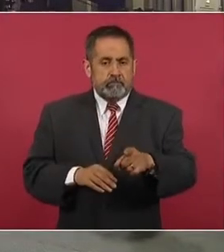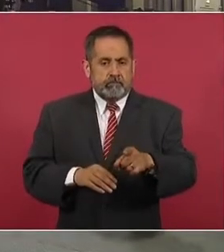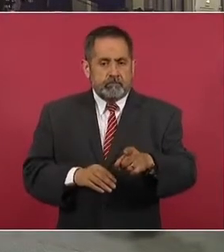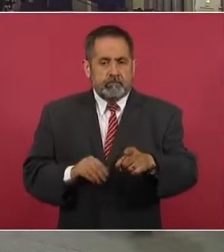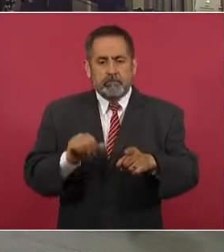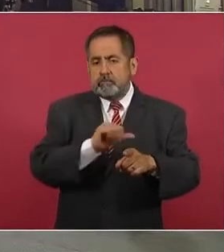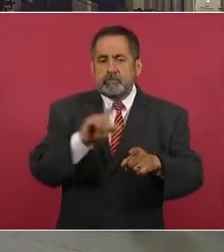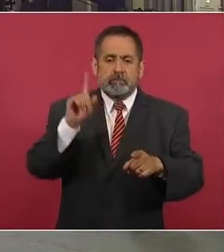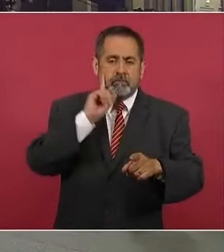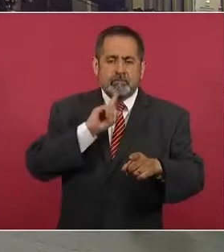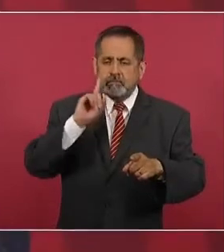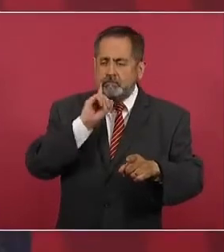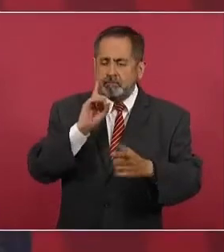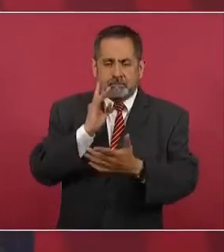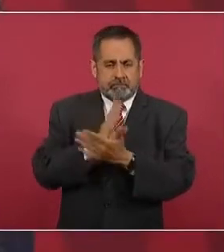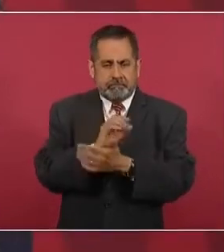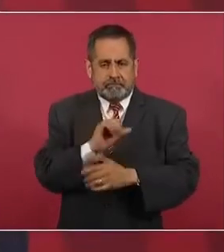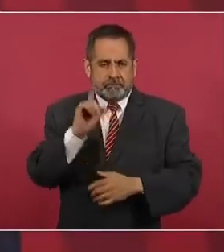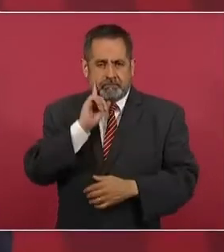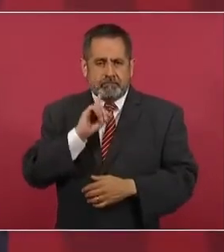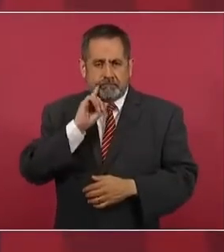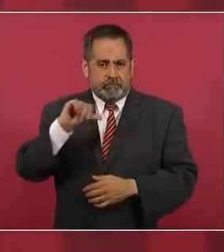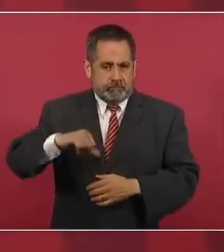mujeres que ayer